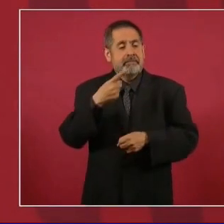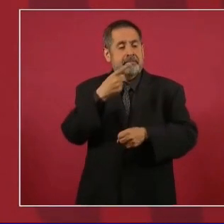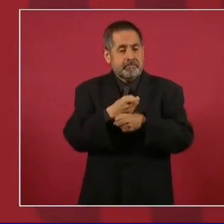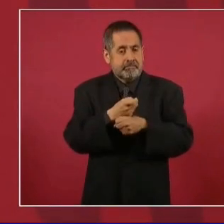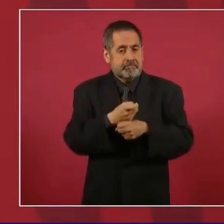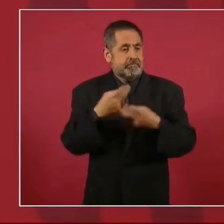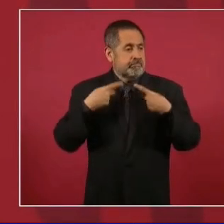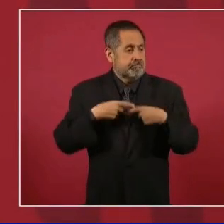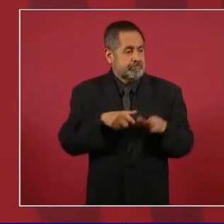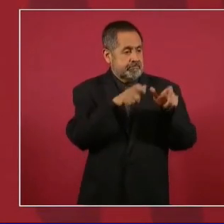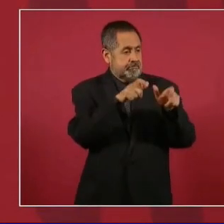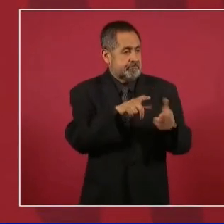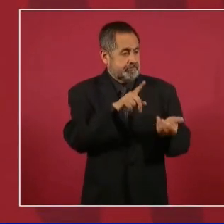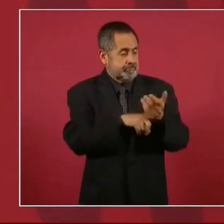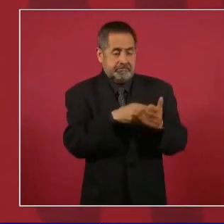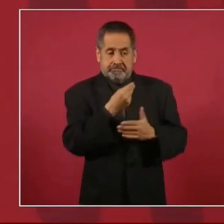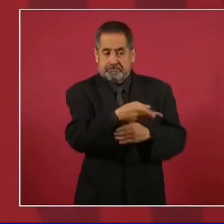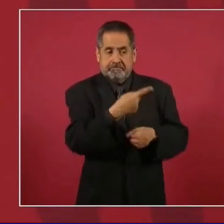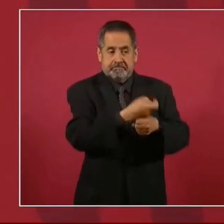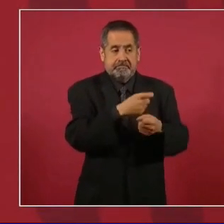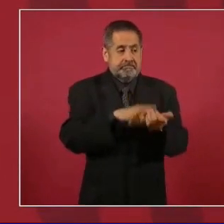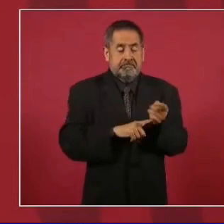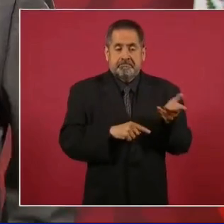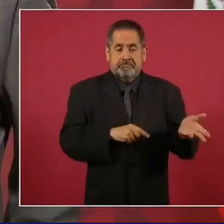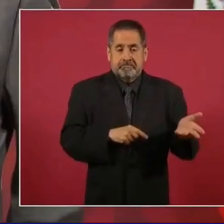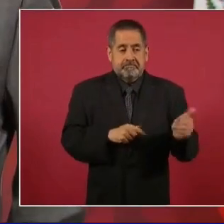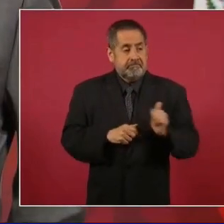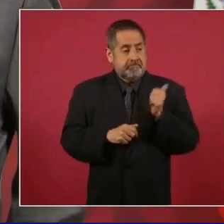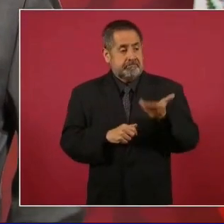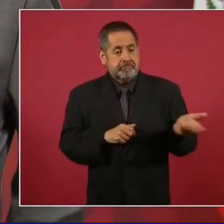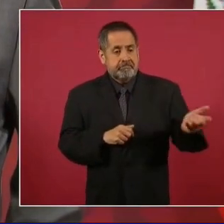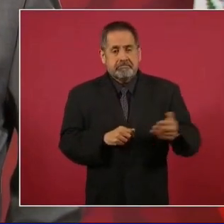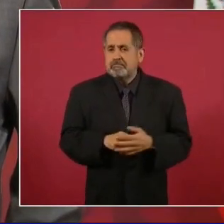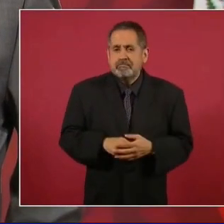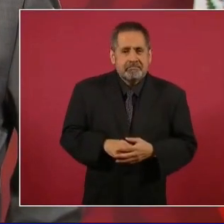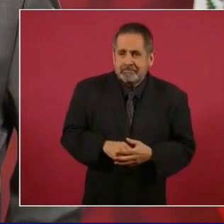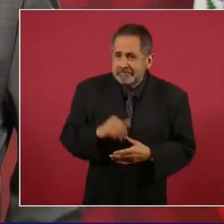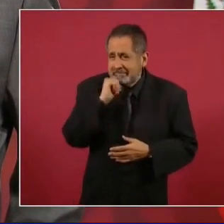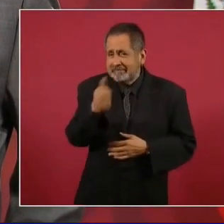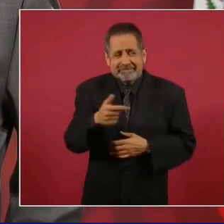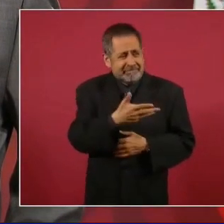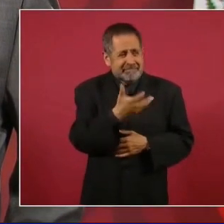agentes preponderantes. Pues no.